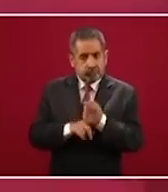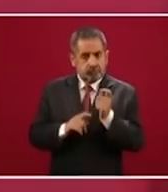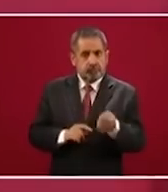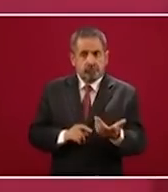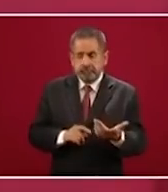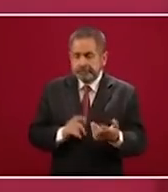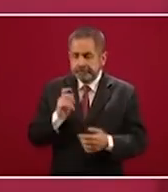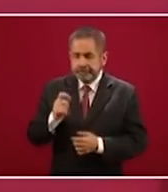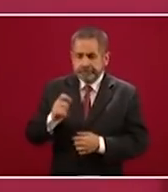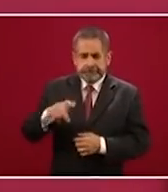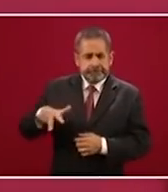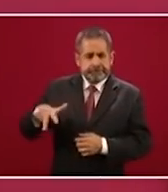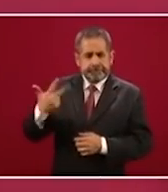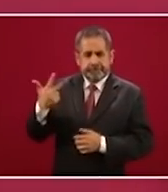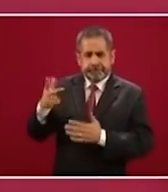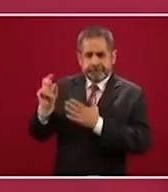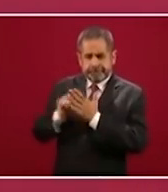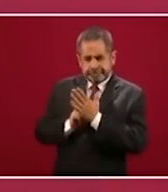13 meses,